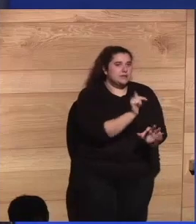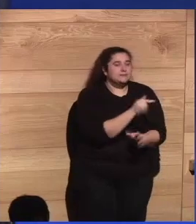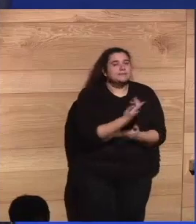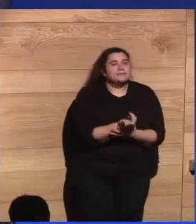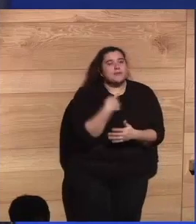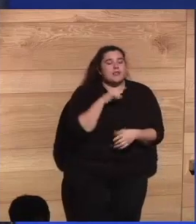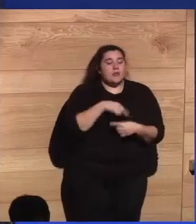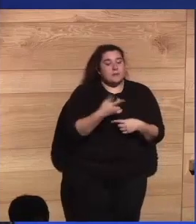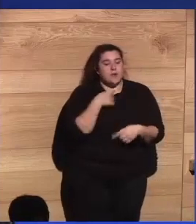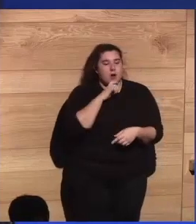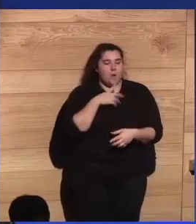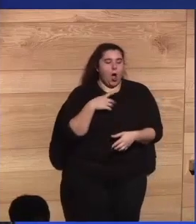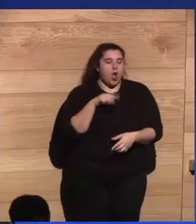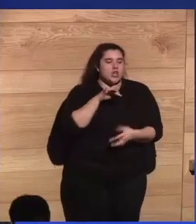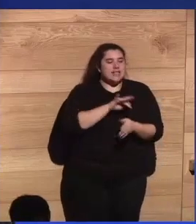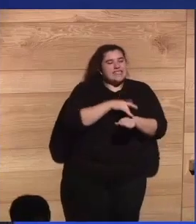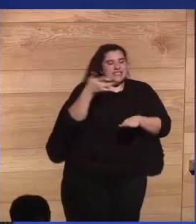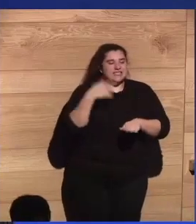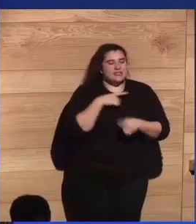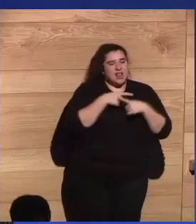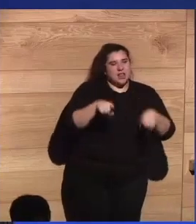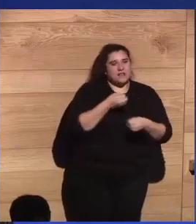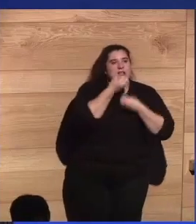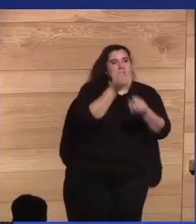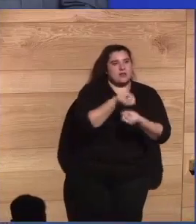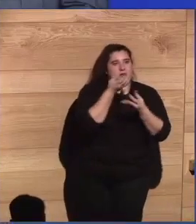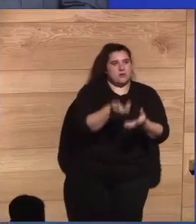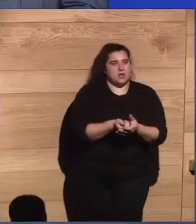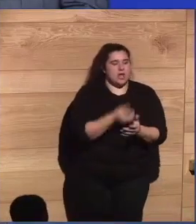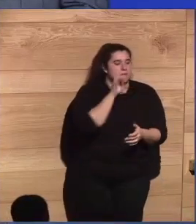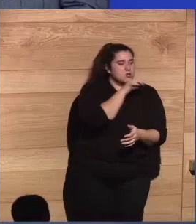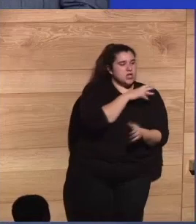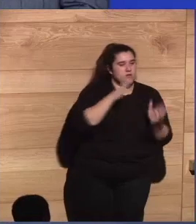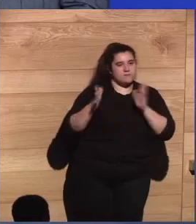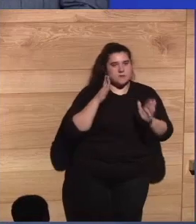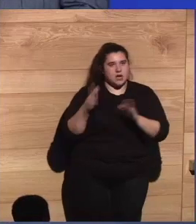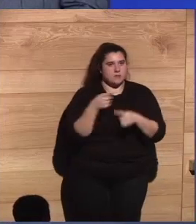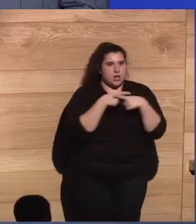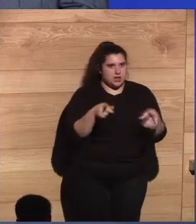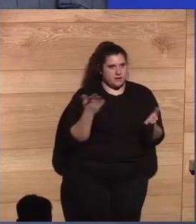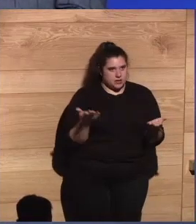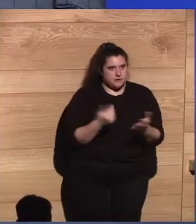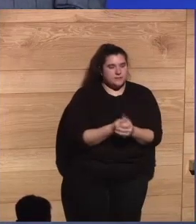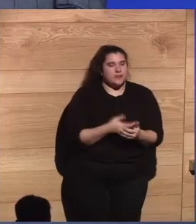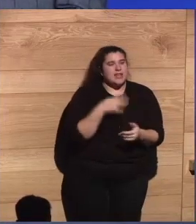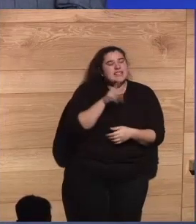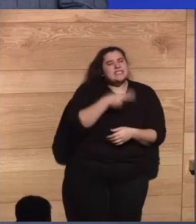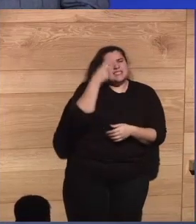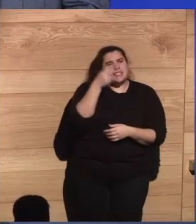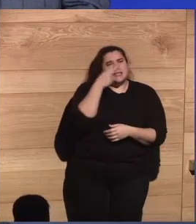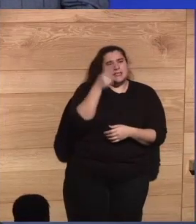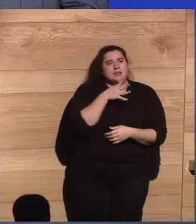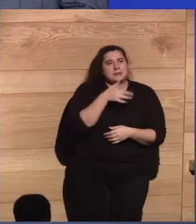cambio de sensibilidad de siglo a siglo, digamos. Exactamente. No, es interesantísimo lo que dices, porque